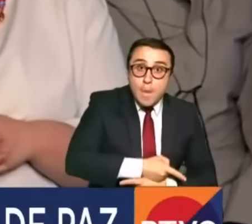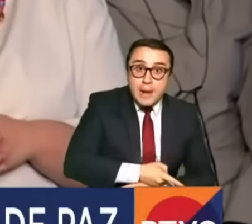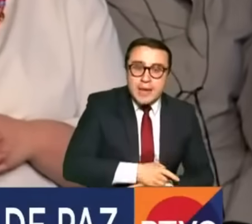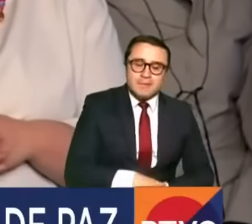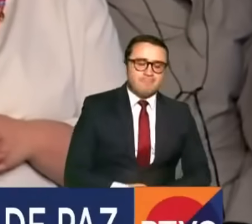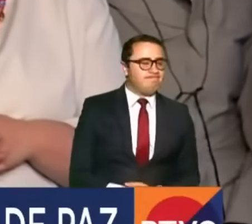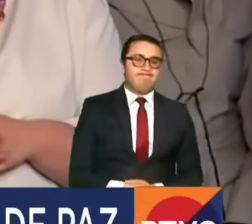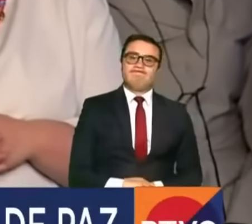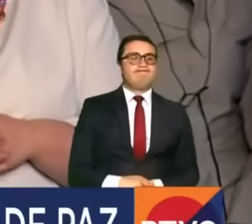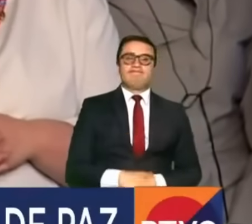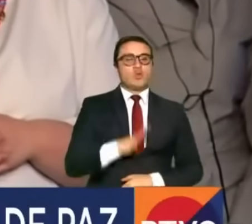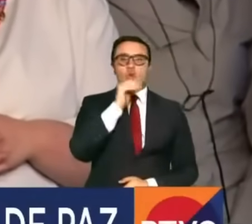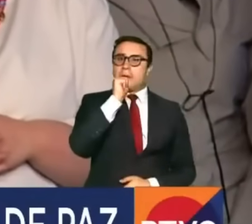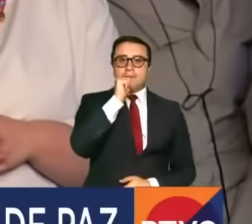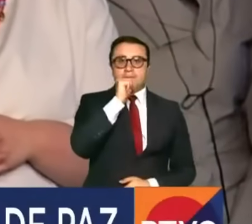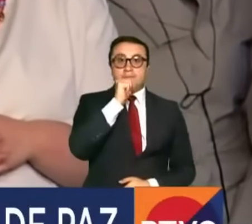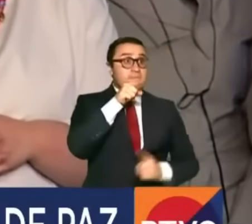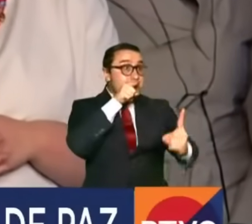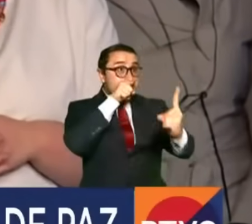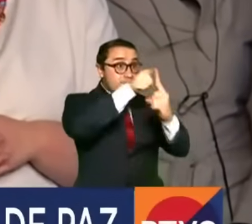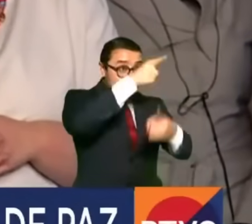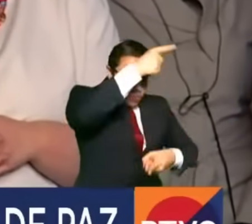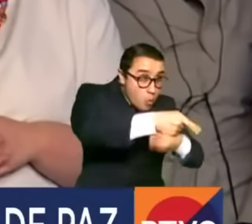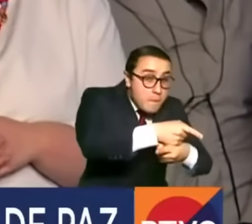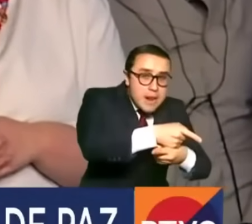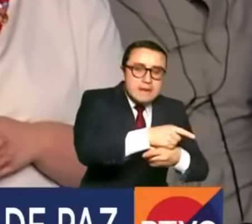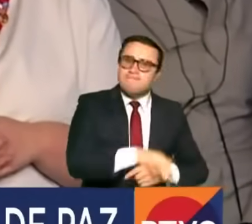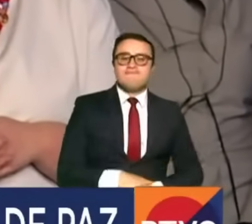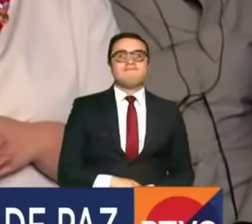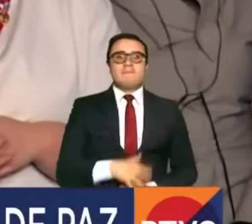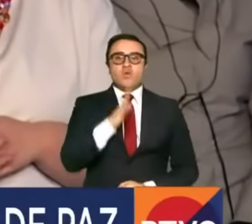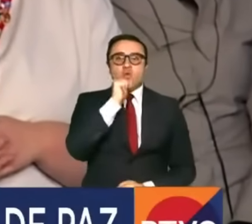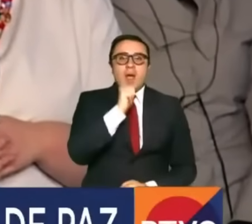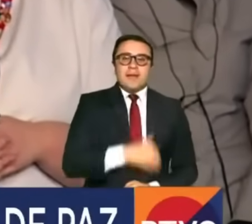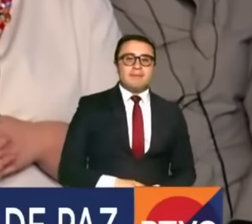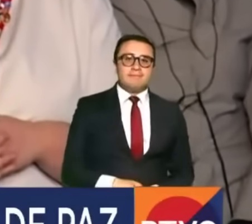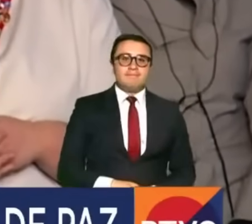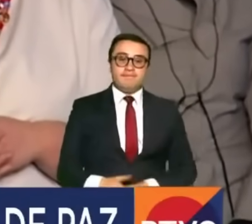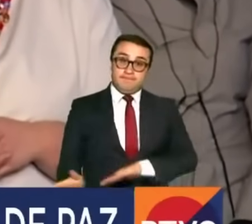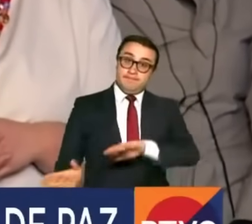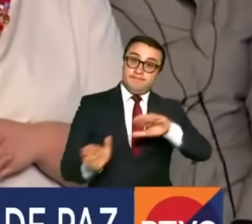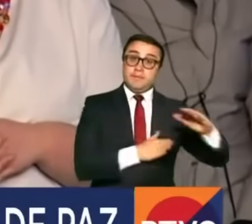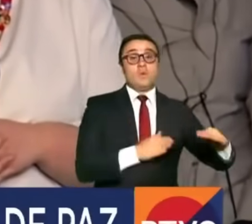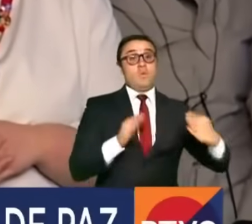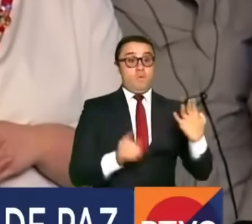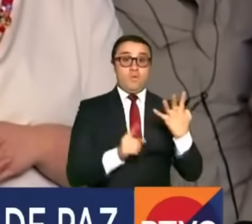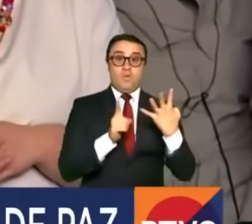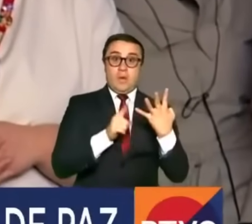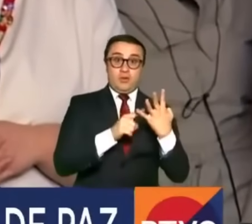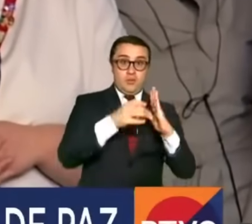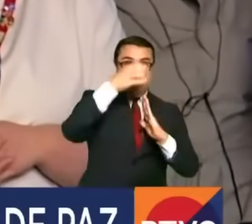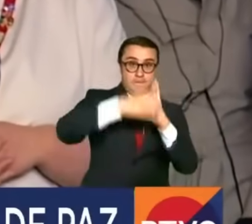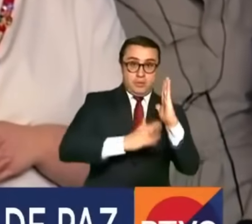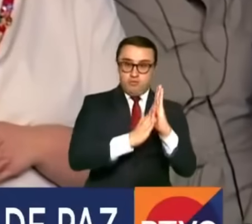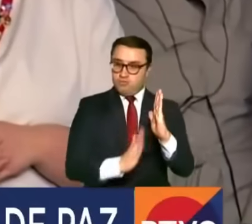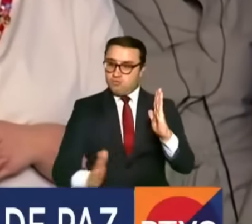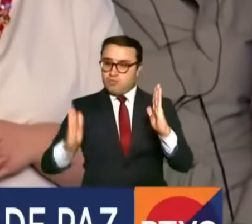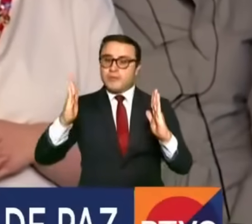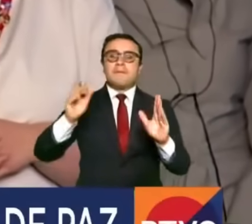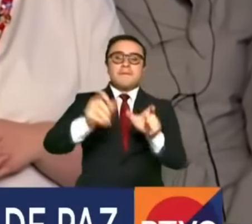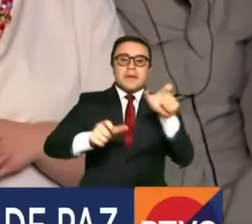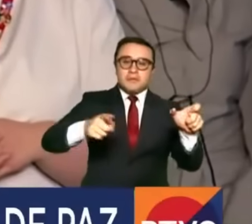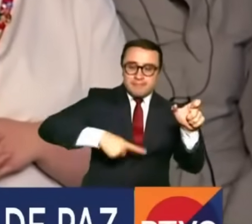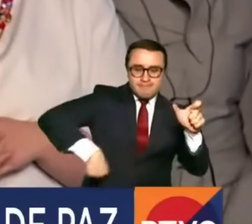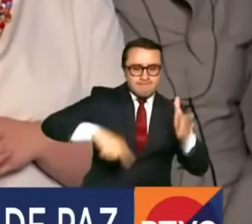cumplió. No se ha cumplido. Y el cuarto punto es la seguridad misma de las personas que firmaron la